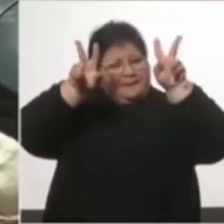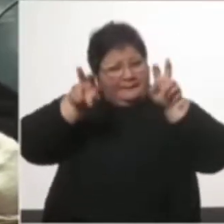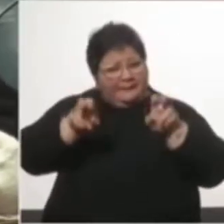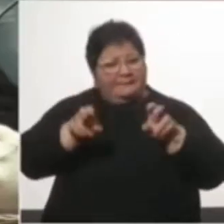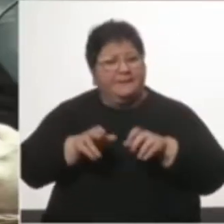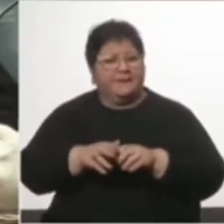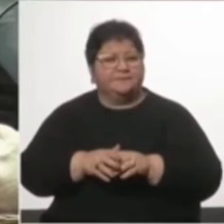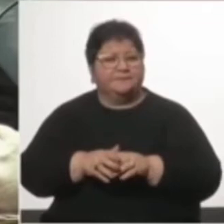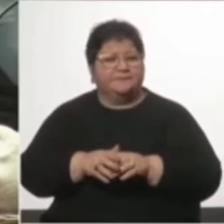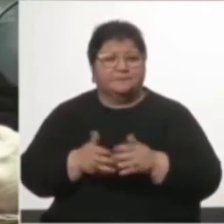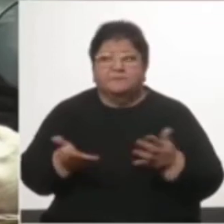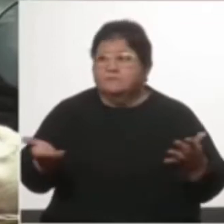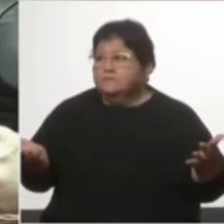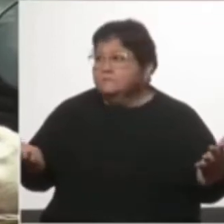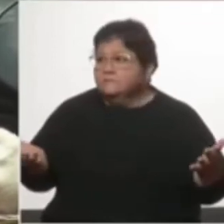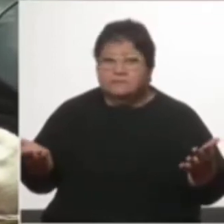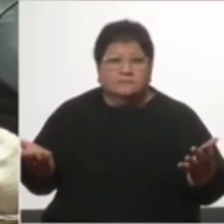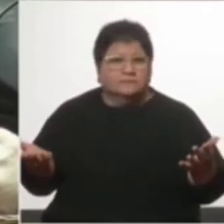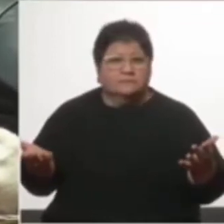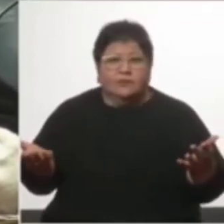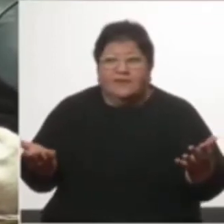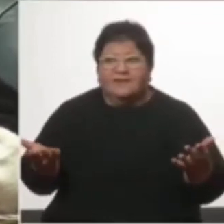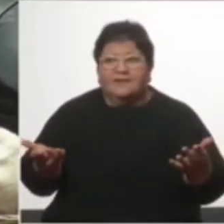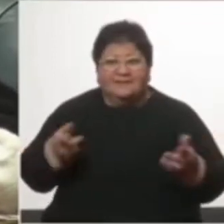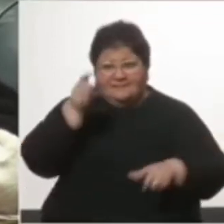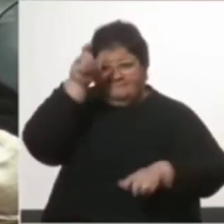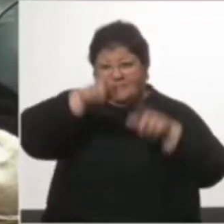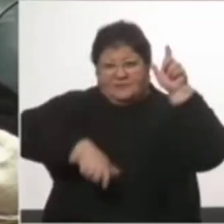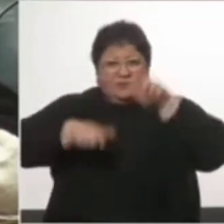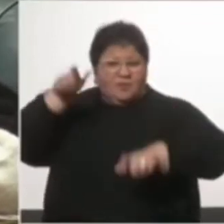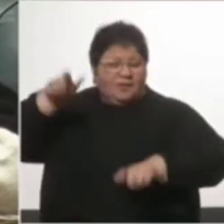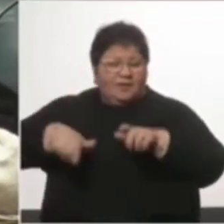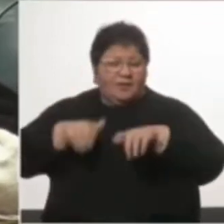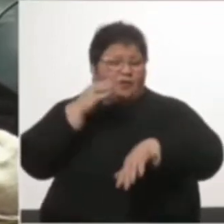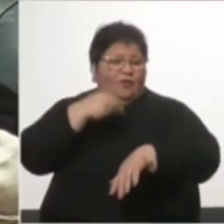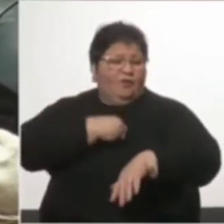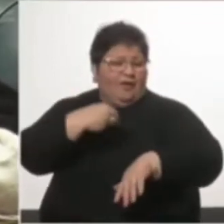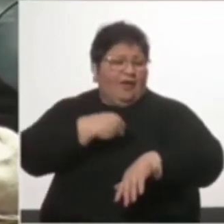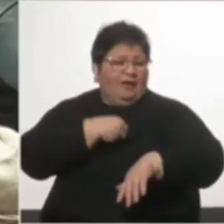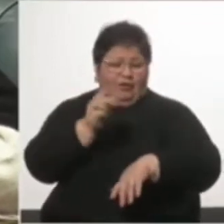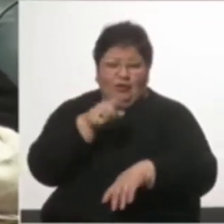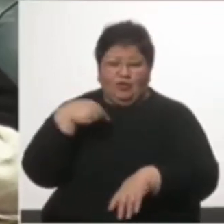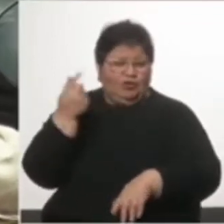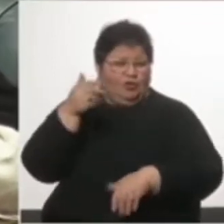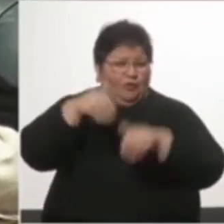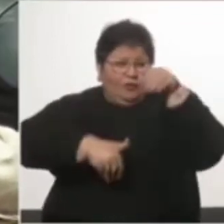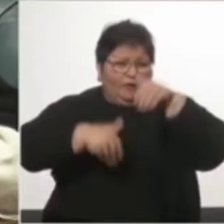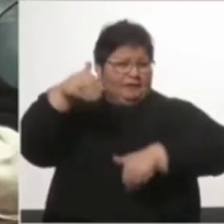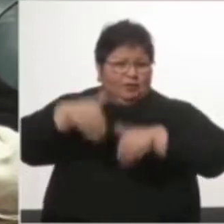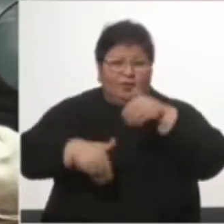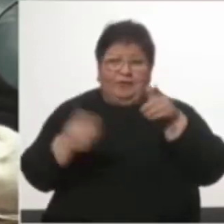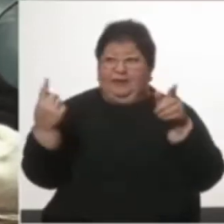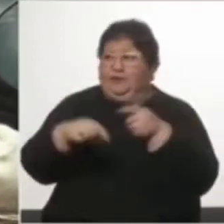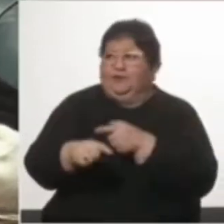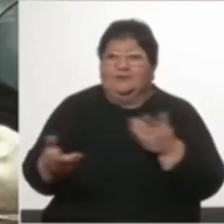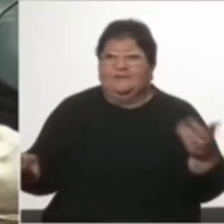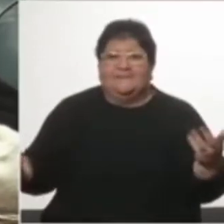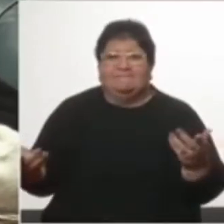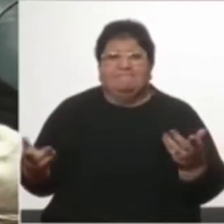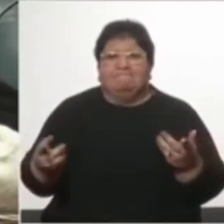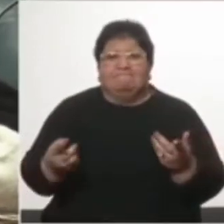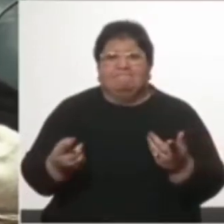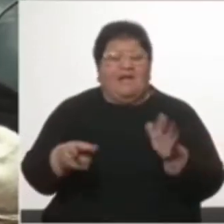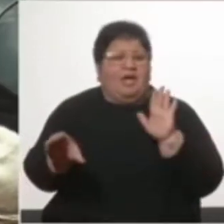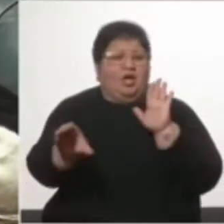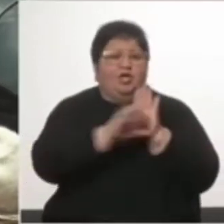llevar adelante la tarea que el pueblo nos confirió, ni más ni menos, en los términos en que la Constitución de la República